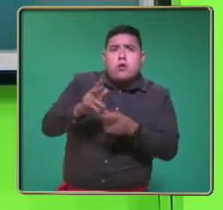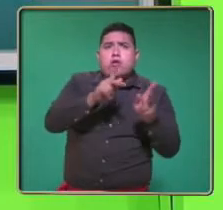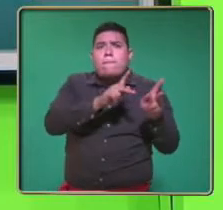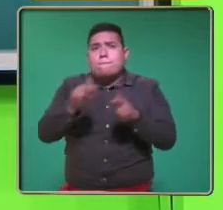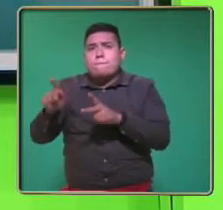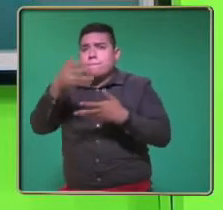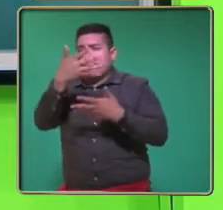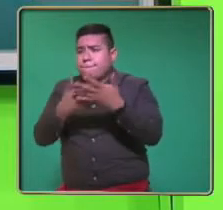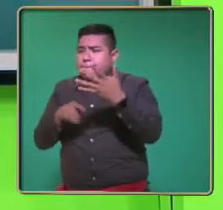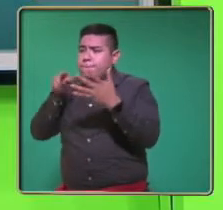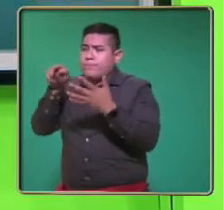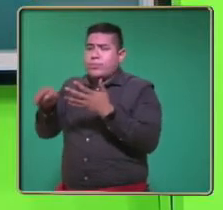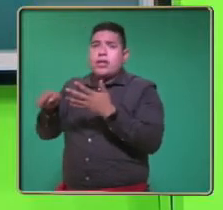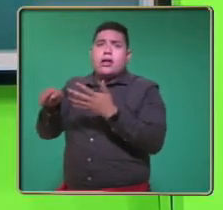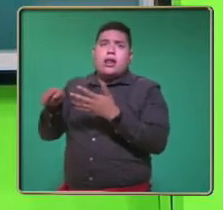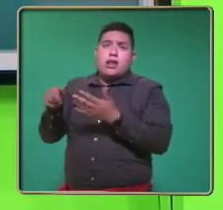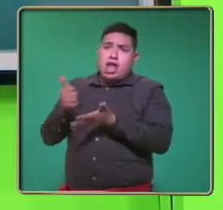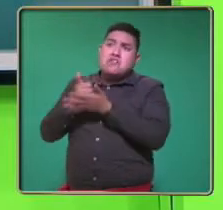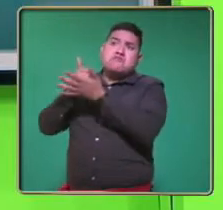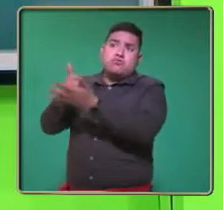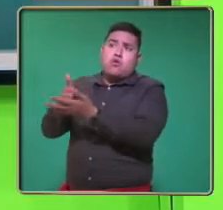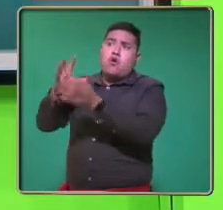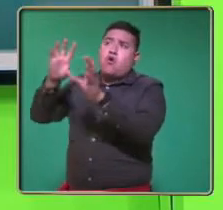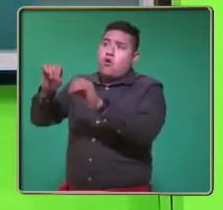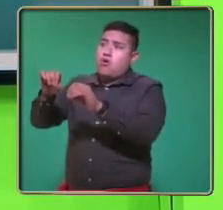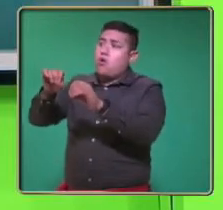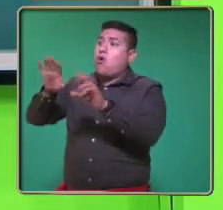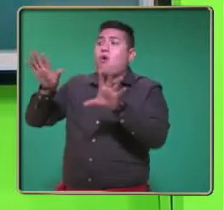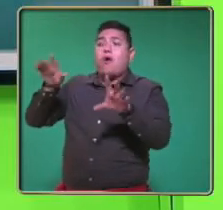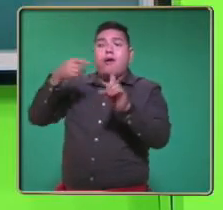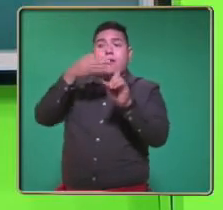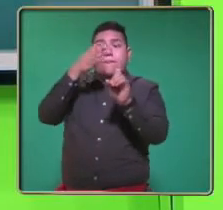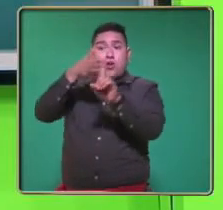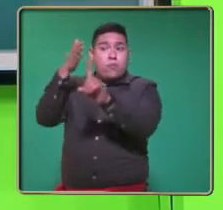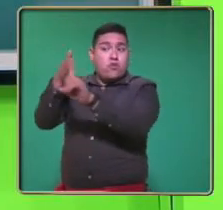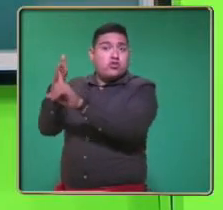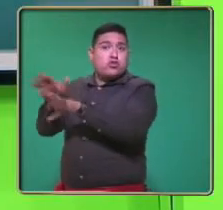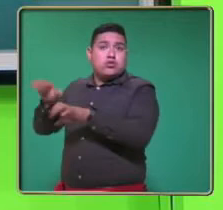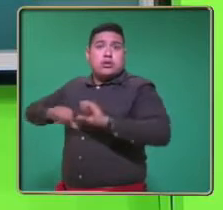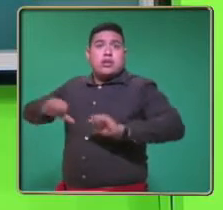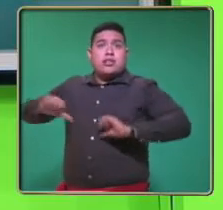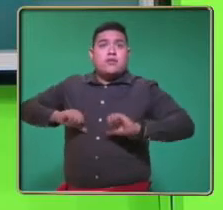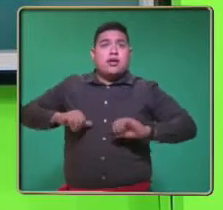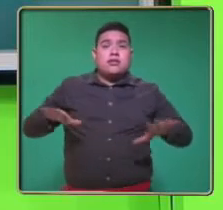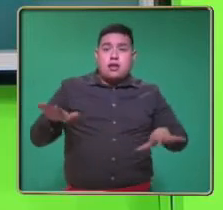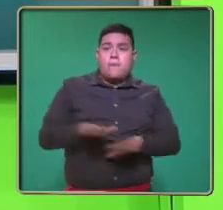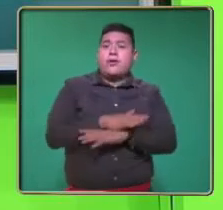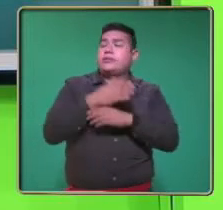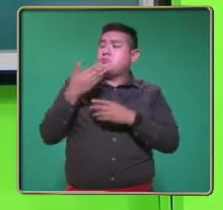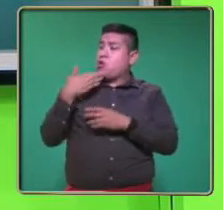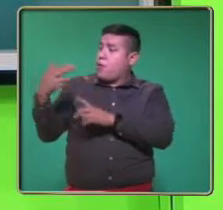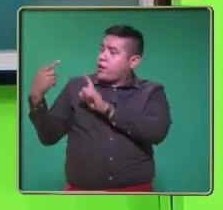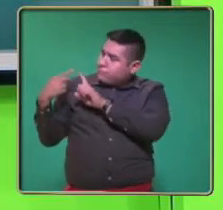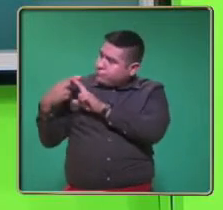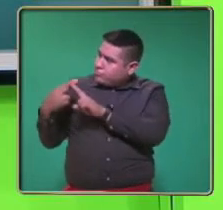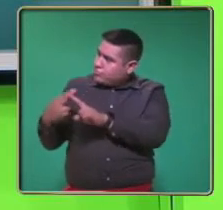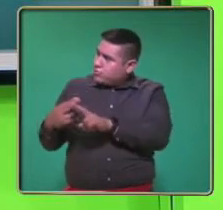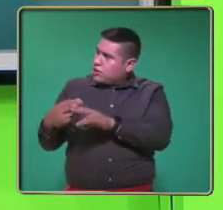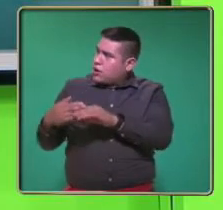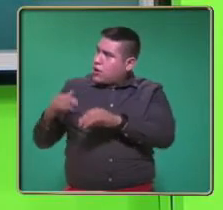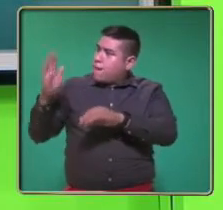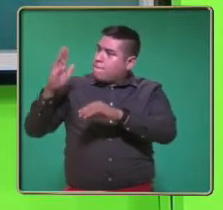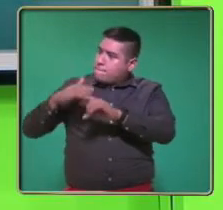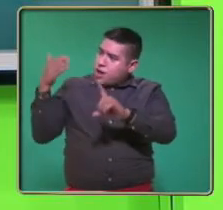intervención favoreció o tenemos que volver a cambiar alguna estrategia. Si vamos de manera correcta, nos vamos proponiendo